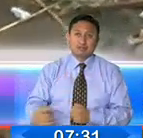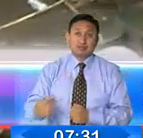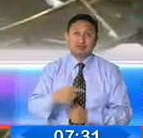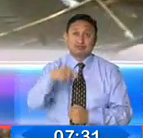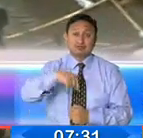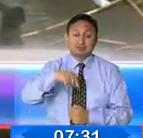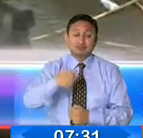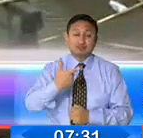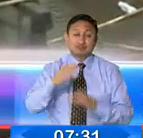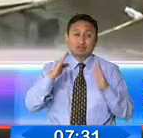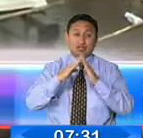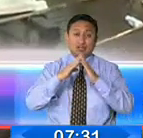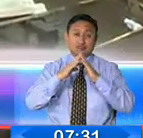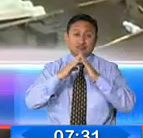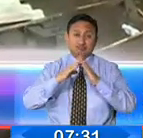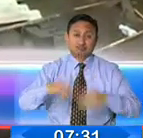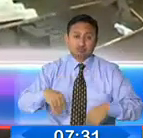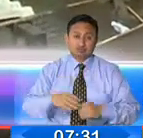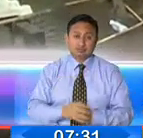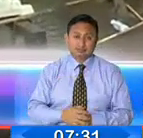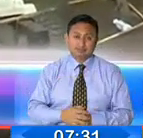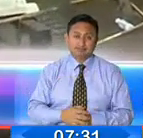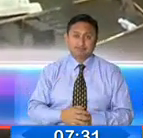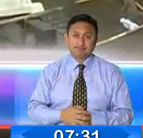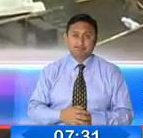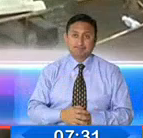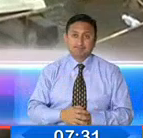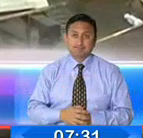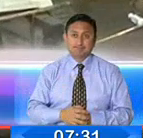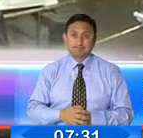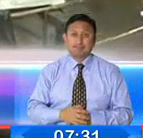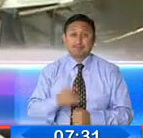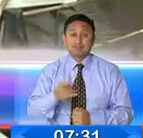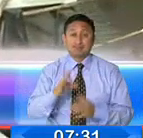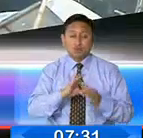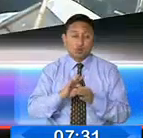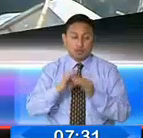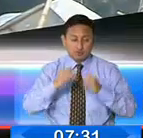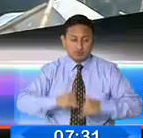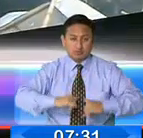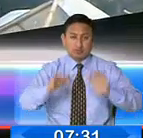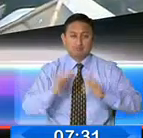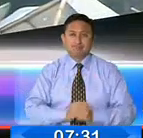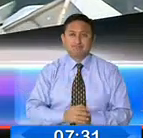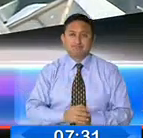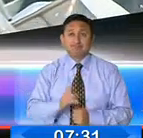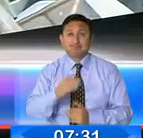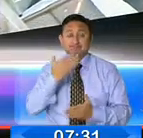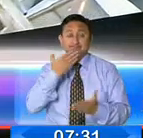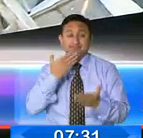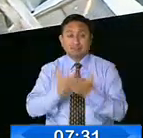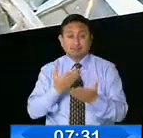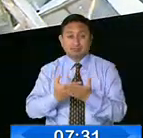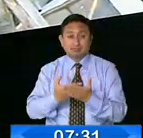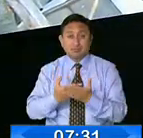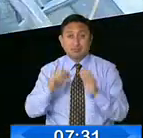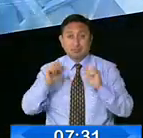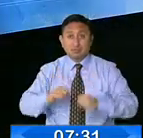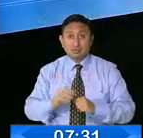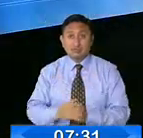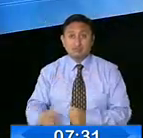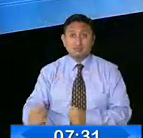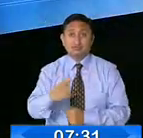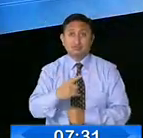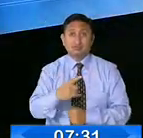total de las viviendas y luego sin tener casa es mucho más grave la situación. Ustedes continúan con más, compañeros. Gracias a Sofía Intimidia. El estado en el que